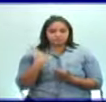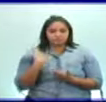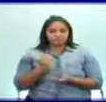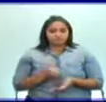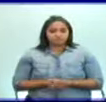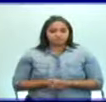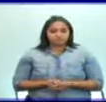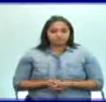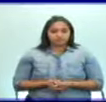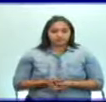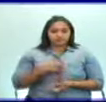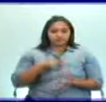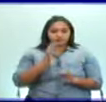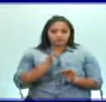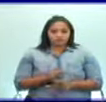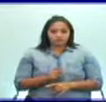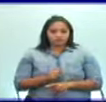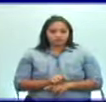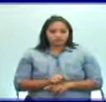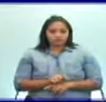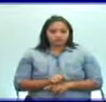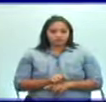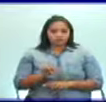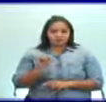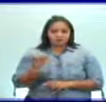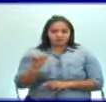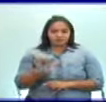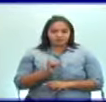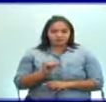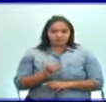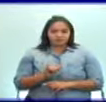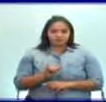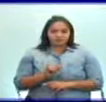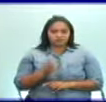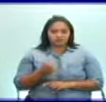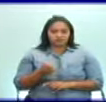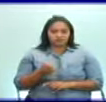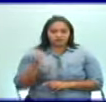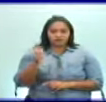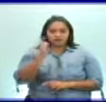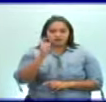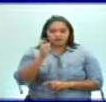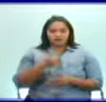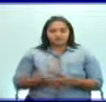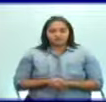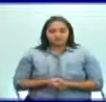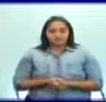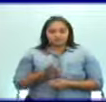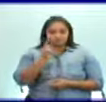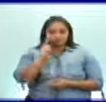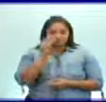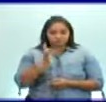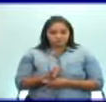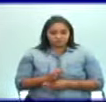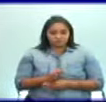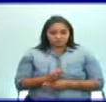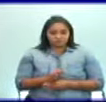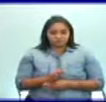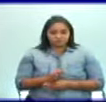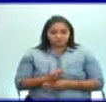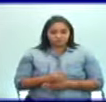Tenemos la original, Y igual a la X, en este caso, de forma creciente. Y miren, observen bien, cuando se